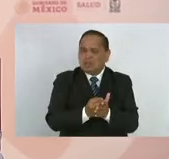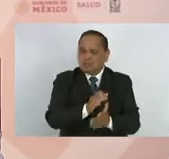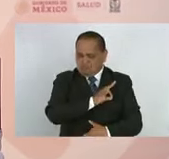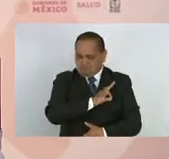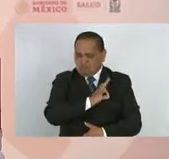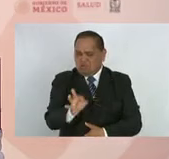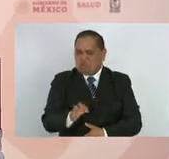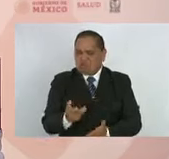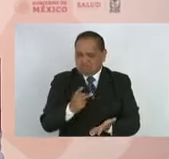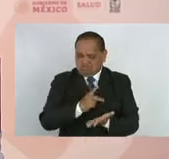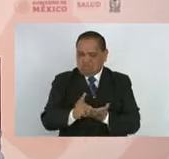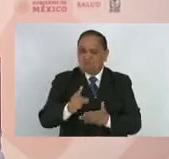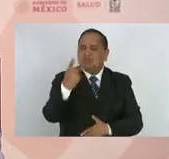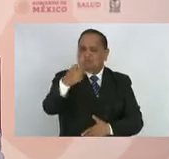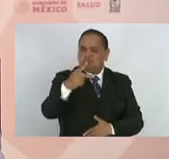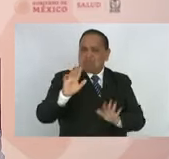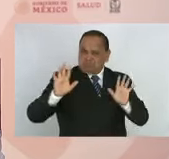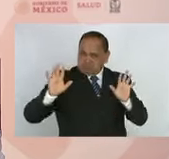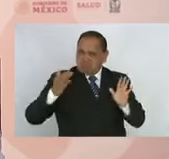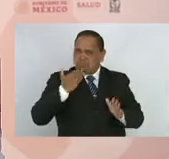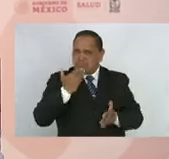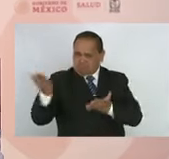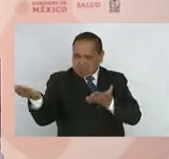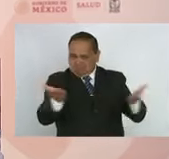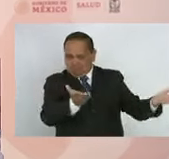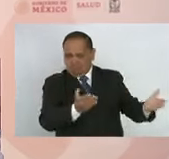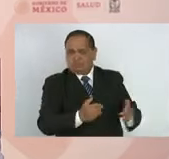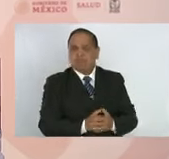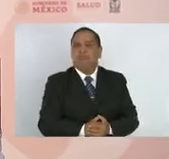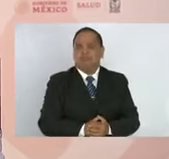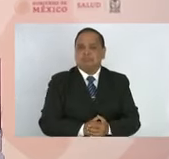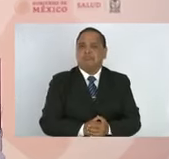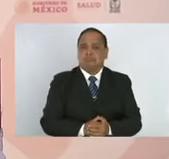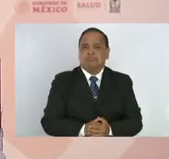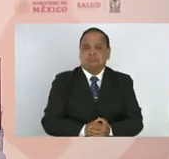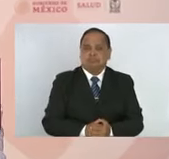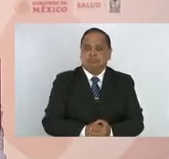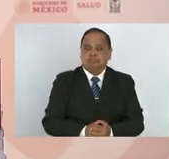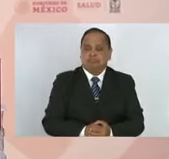está en su derecho, pero el Estado